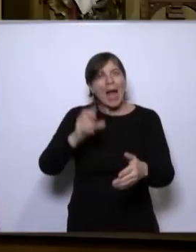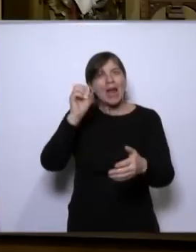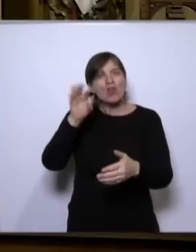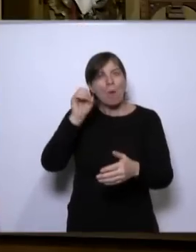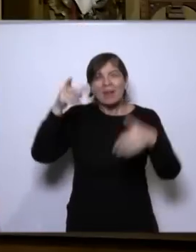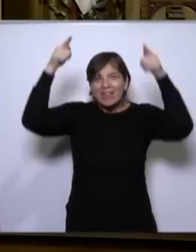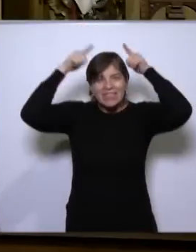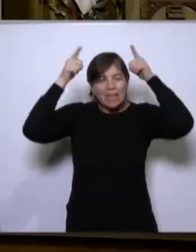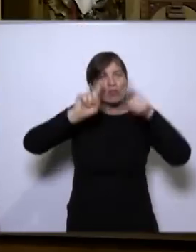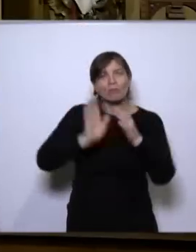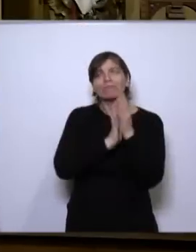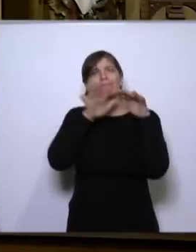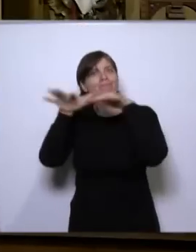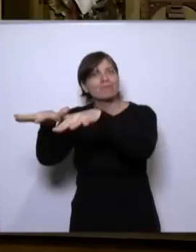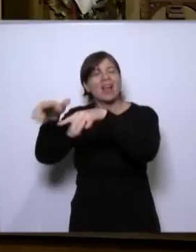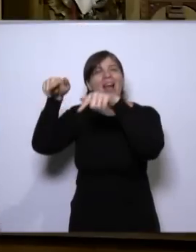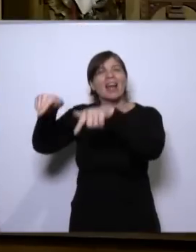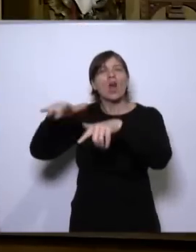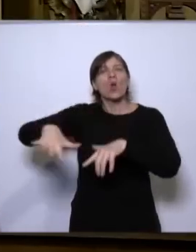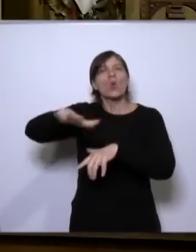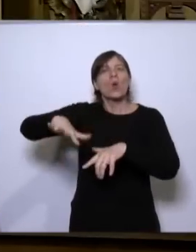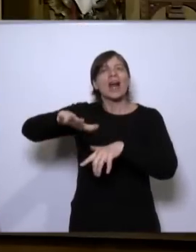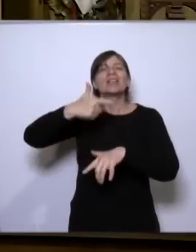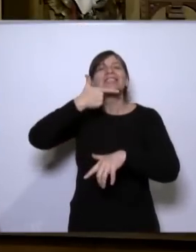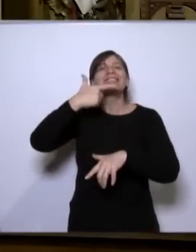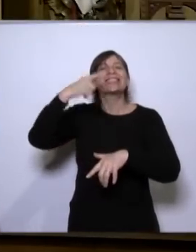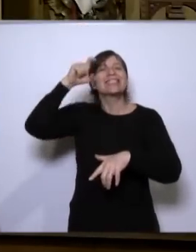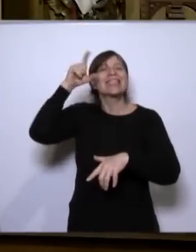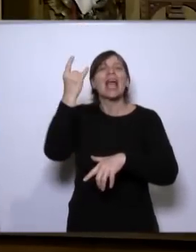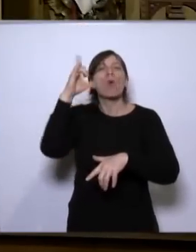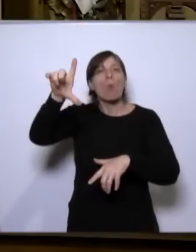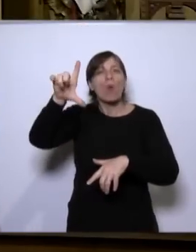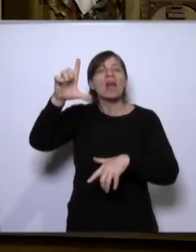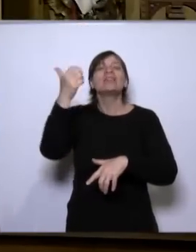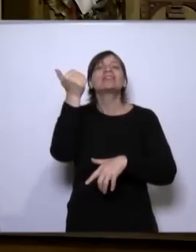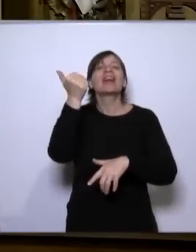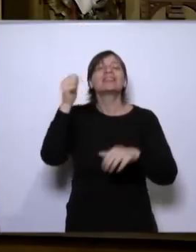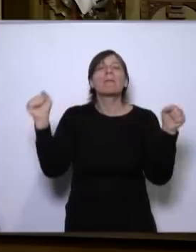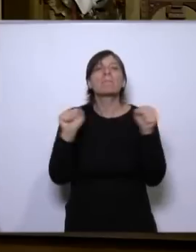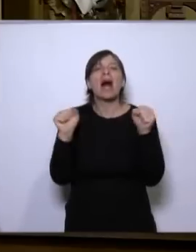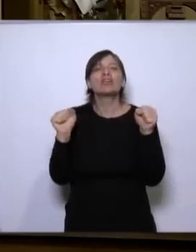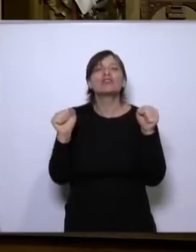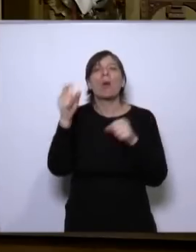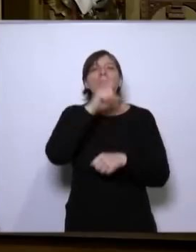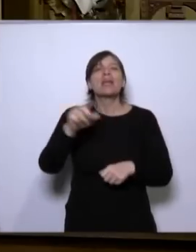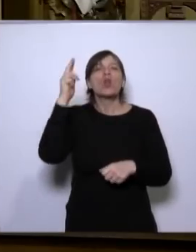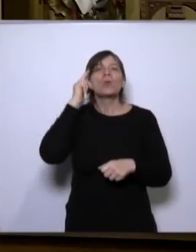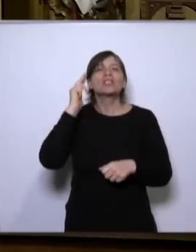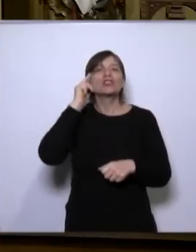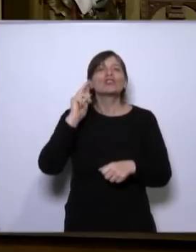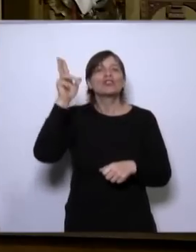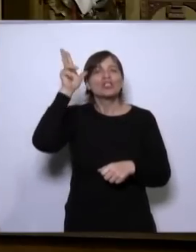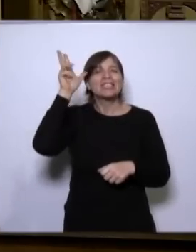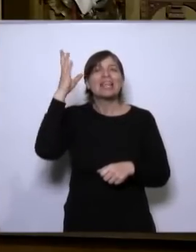La imponente concelebración se realizó en Seúl el 6 de mayo de